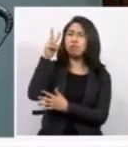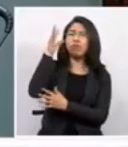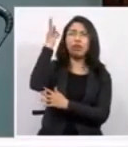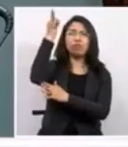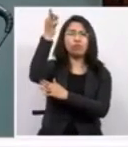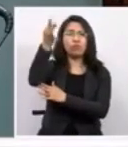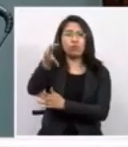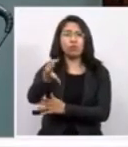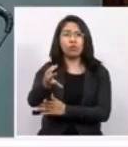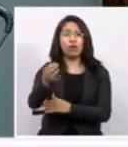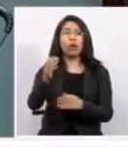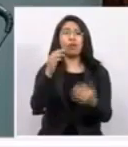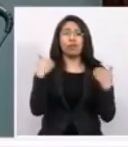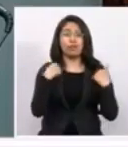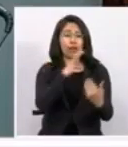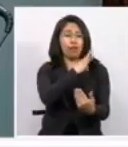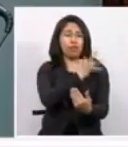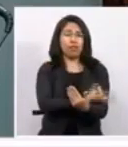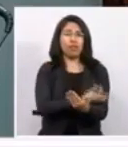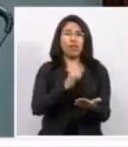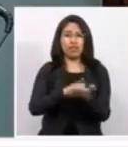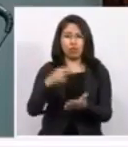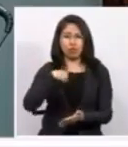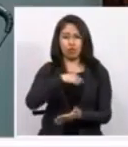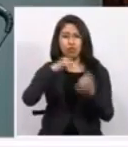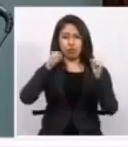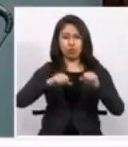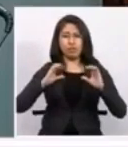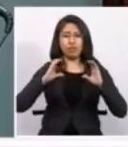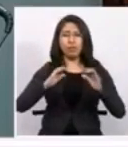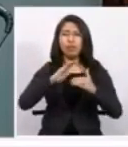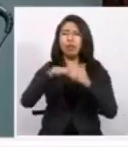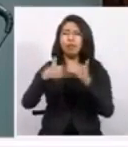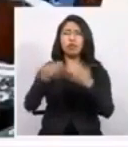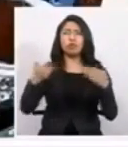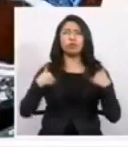fuerza de saber que lo somos capaces de conseguir.